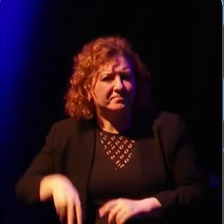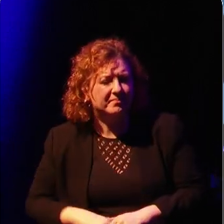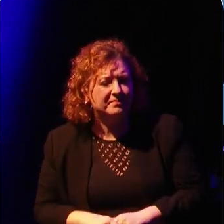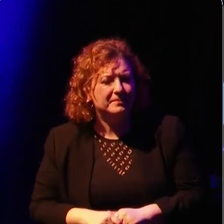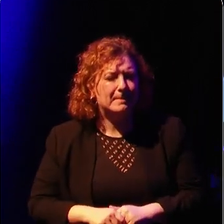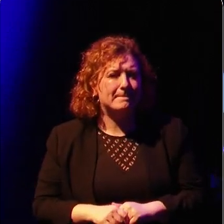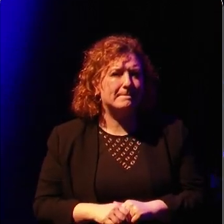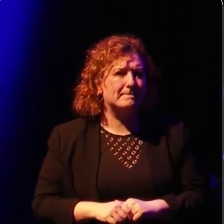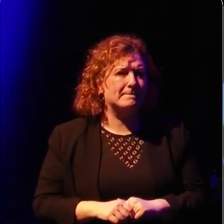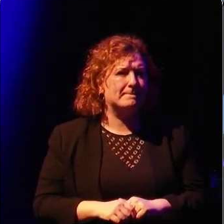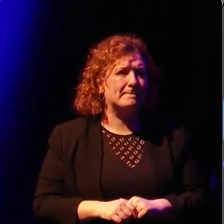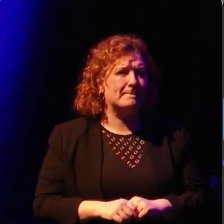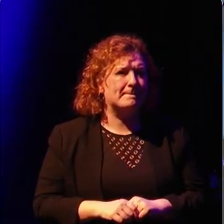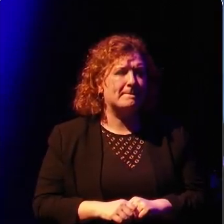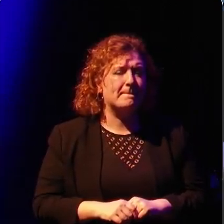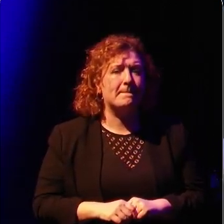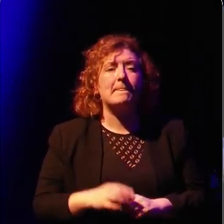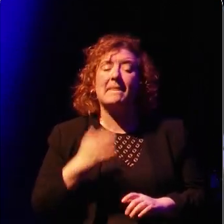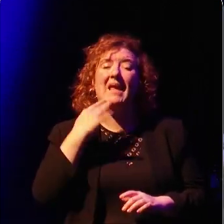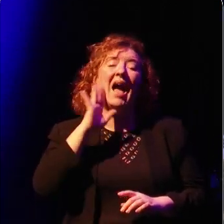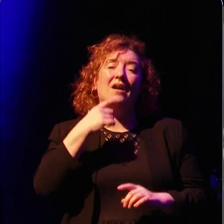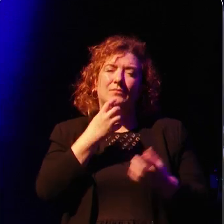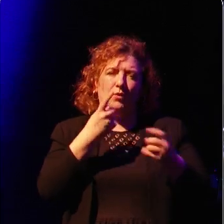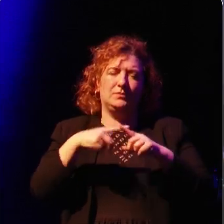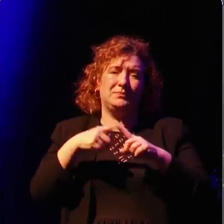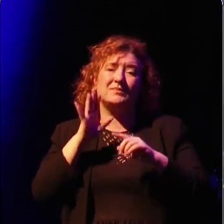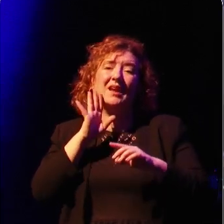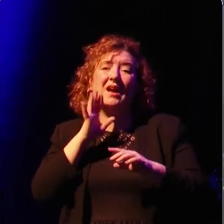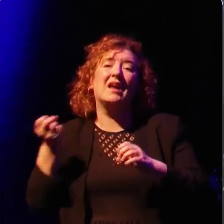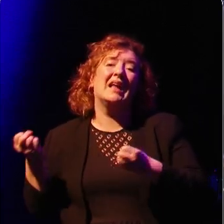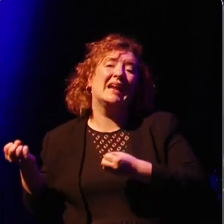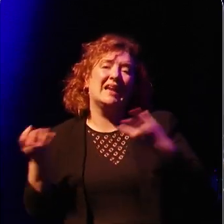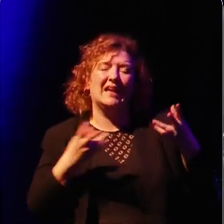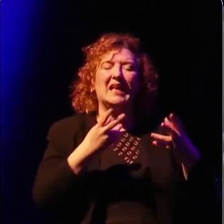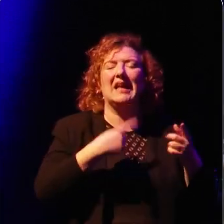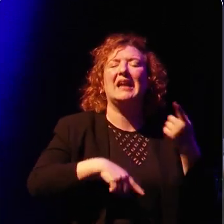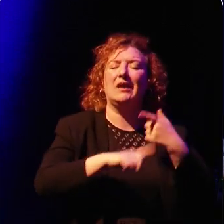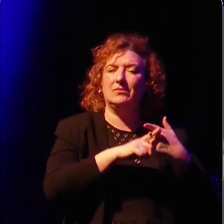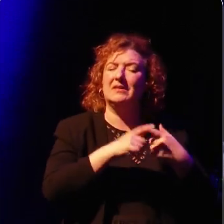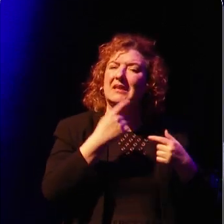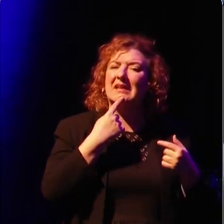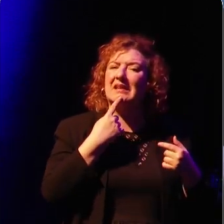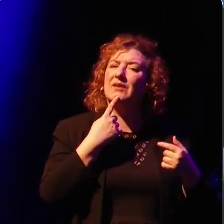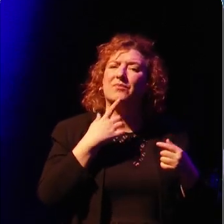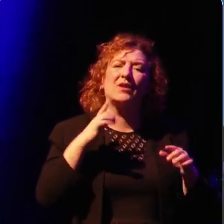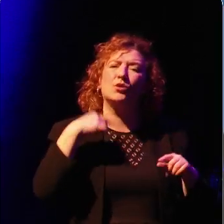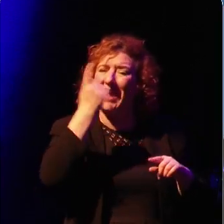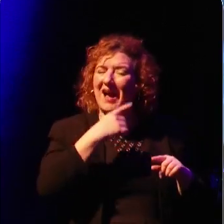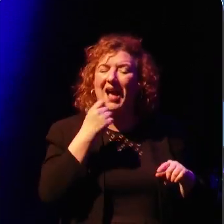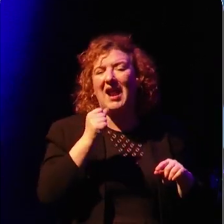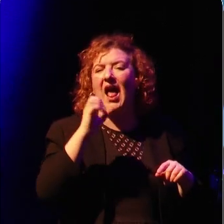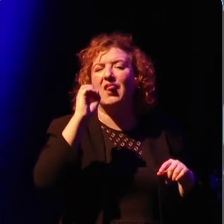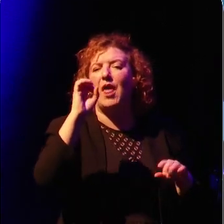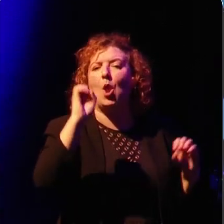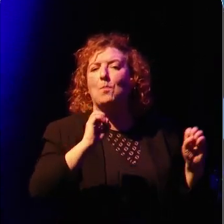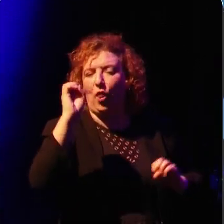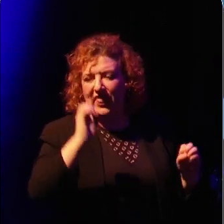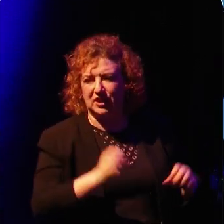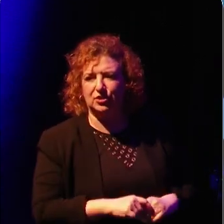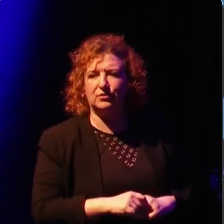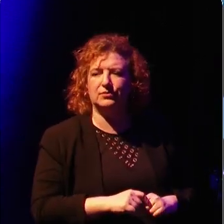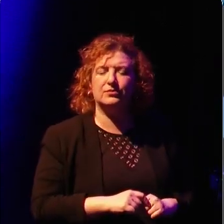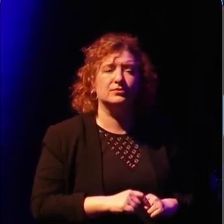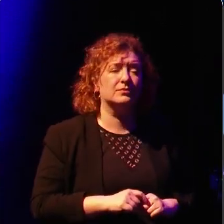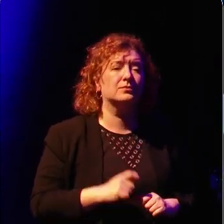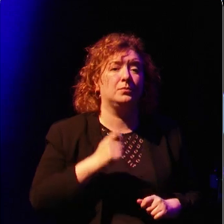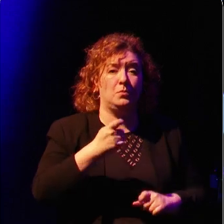No os contaba algo, que cuando vuelve la respuesta vuelve con un porcentaje. Le dice, esto es una cara al 0%.